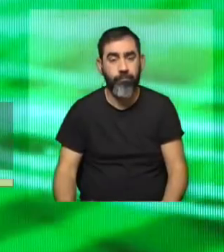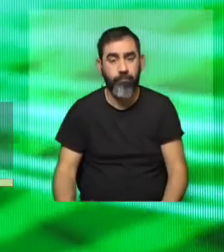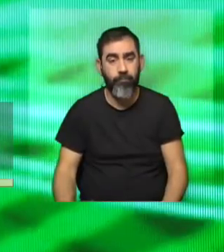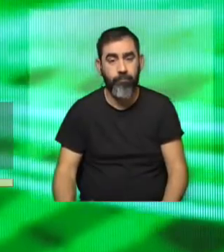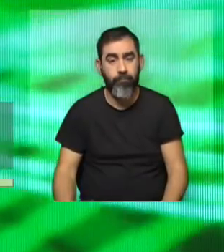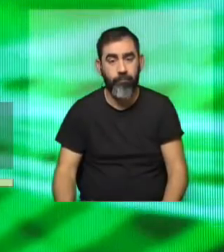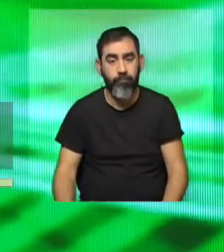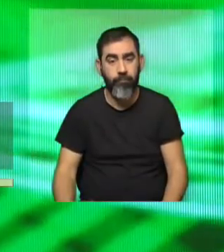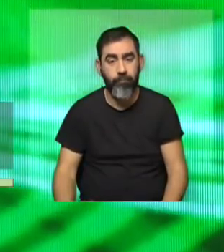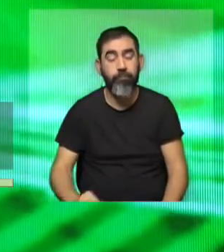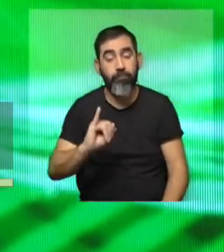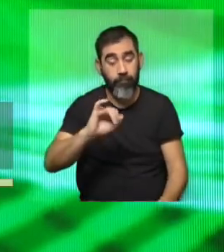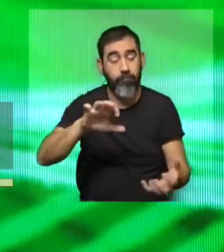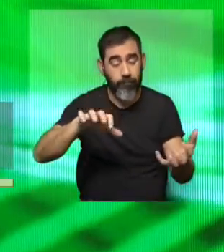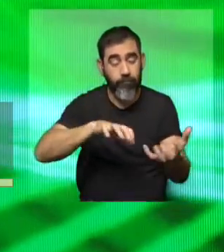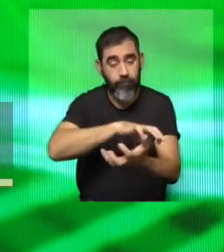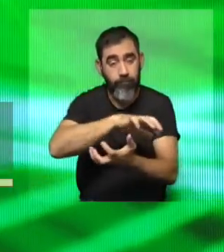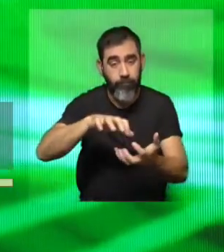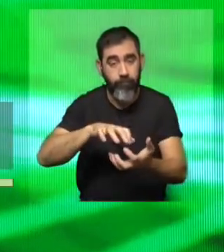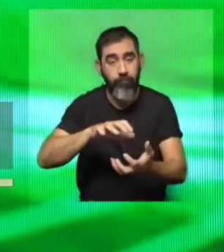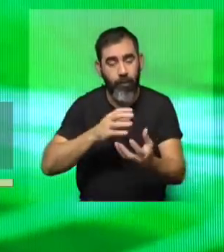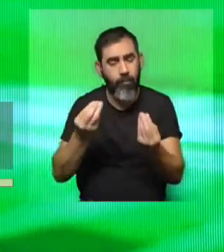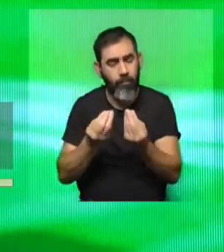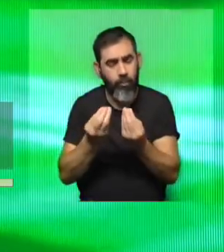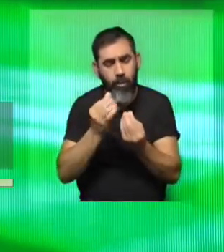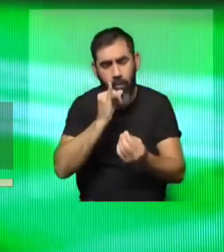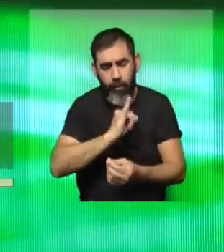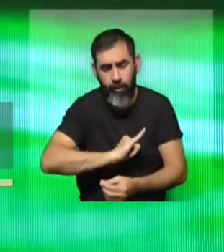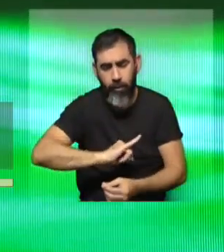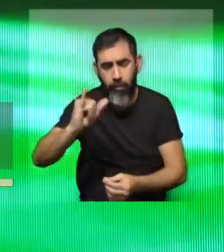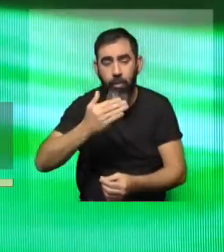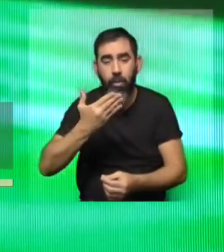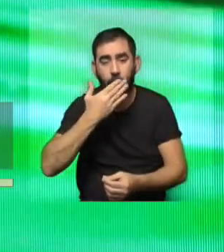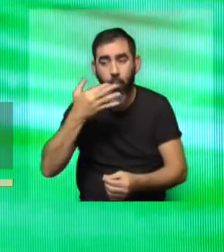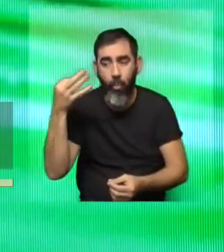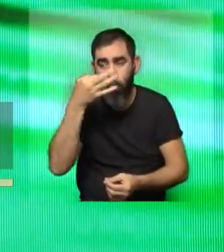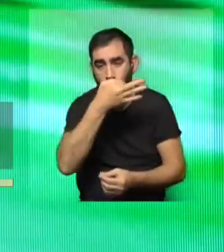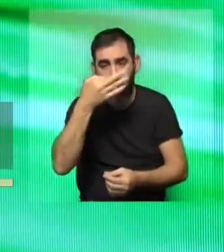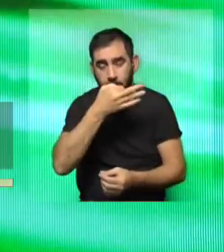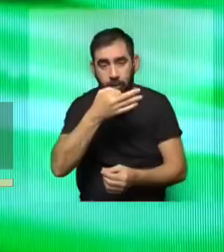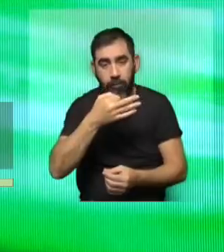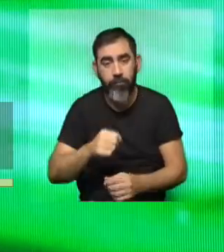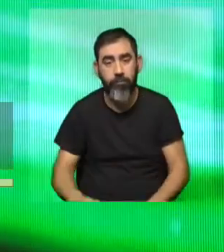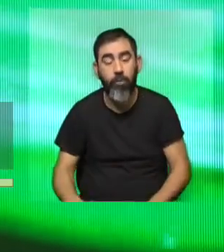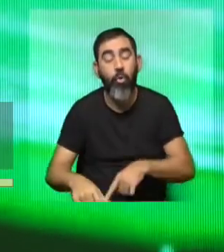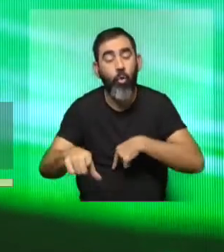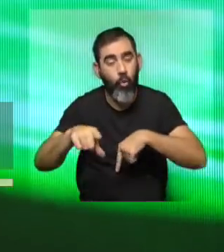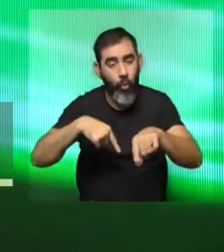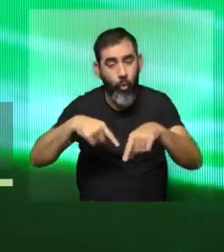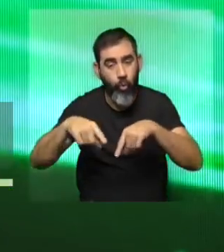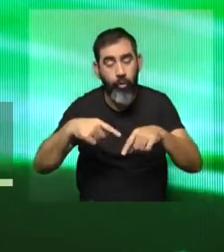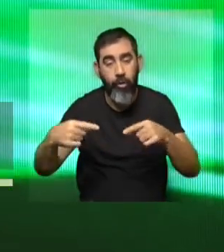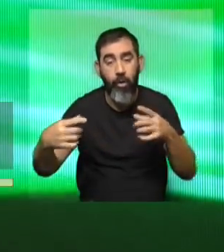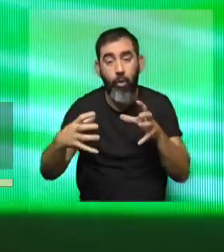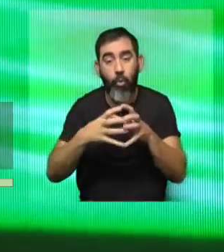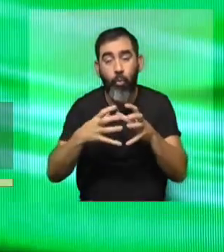es complicado este Tenemos un montón de denuncias de boca de droga si se está trabajando muy coordinadamente con la brigante